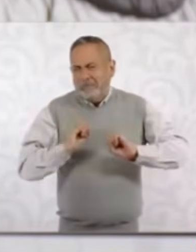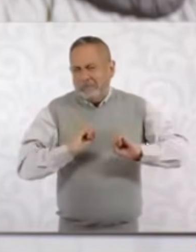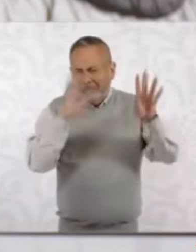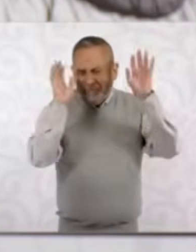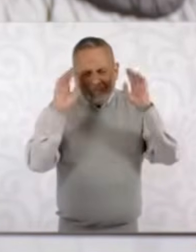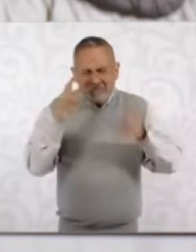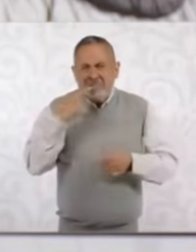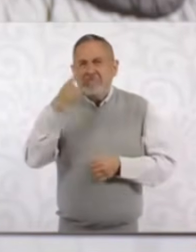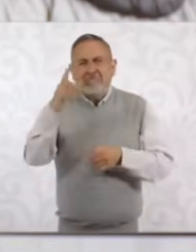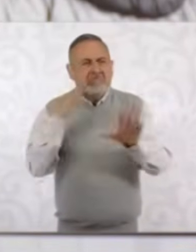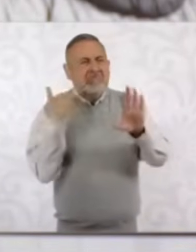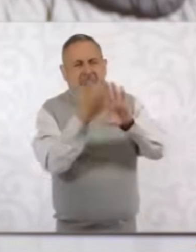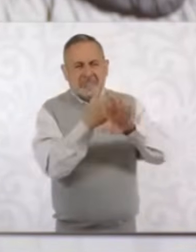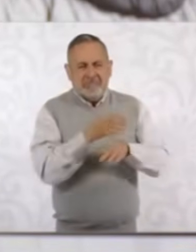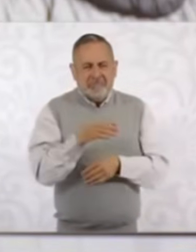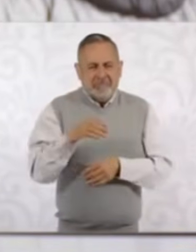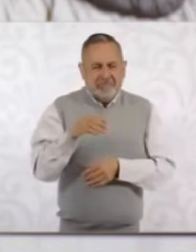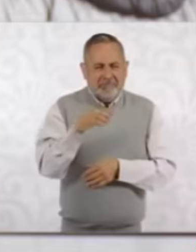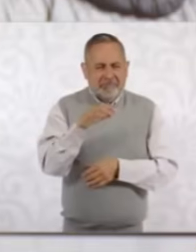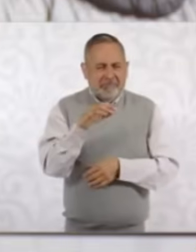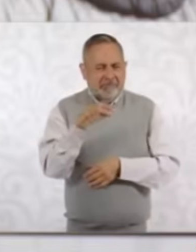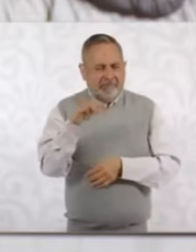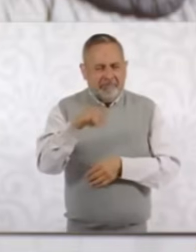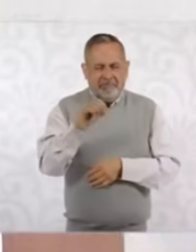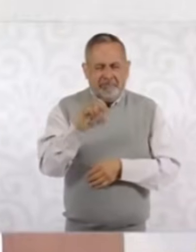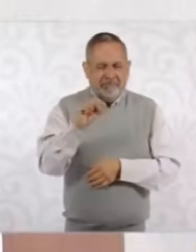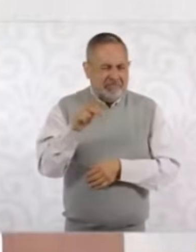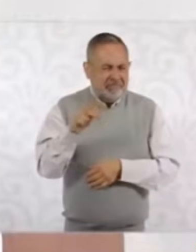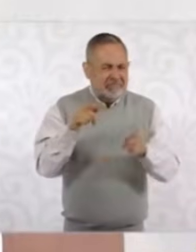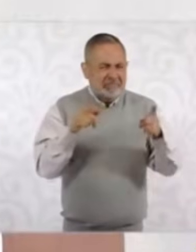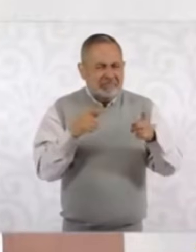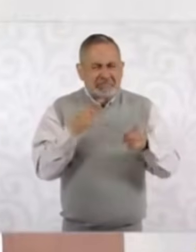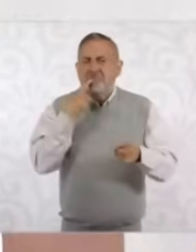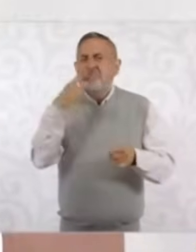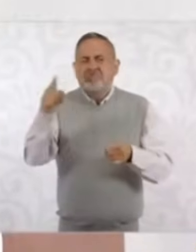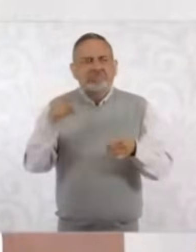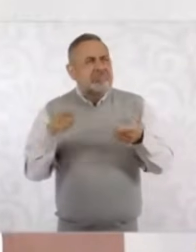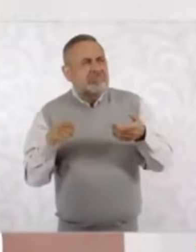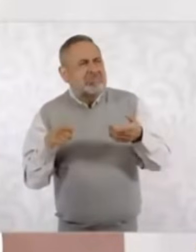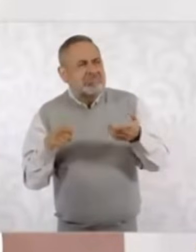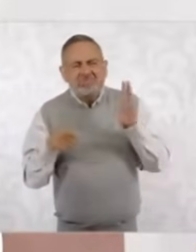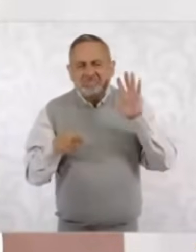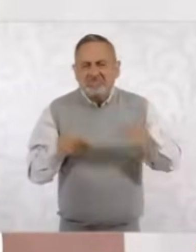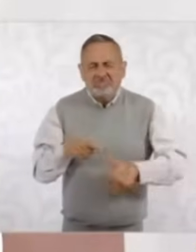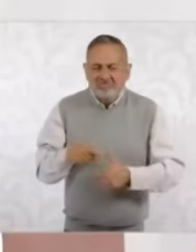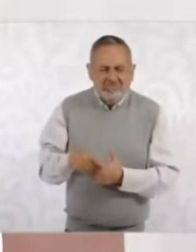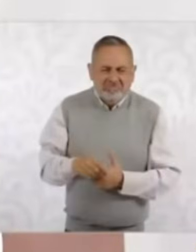la demanda civil, que será en este caso.